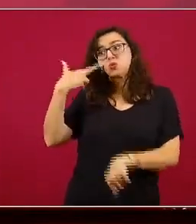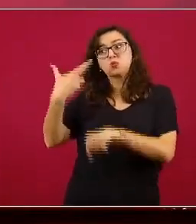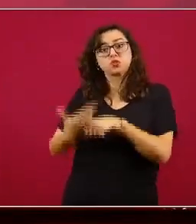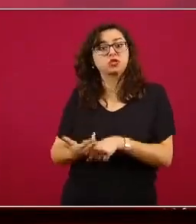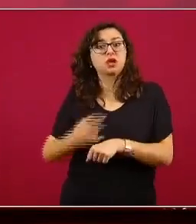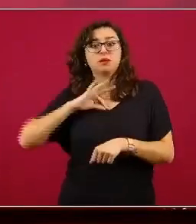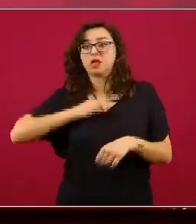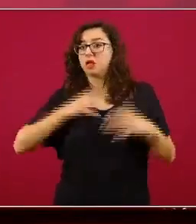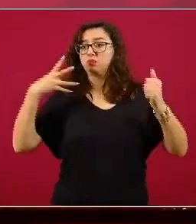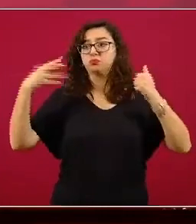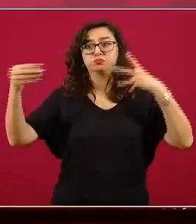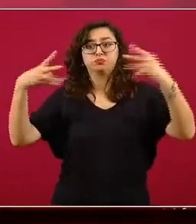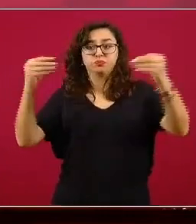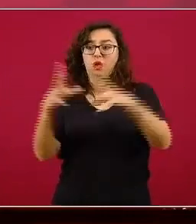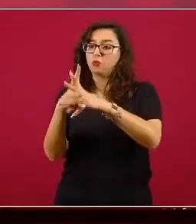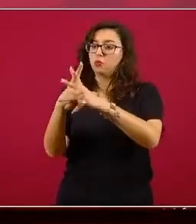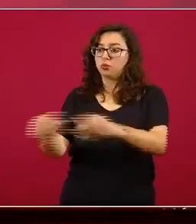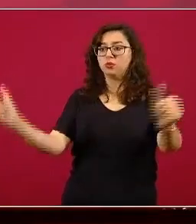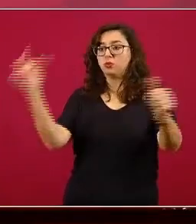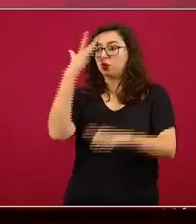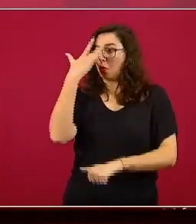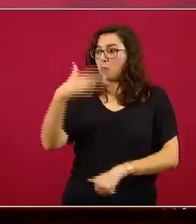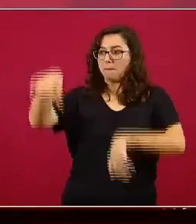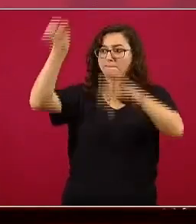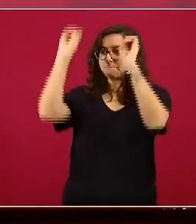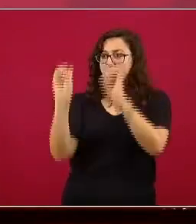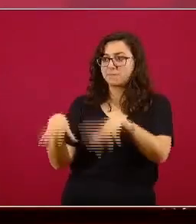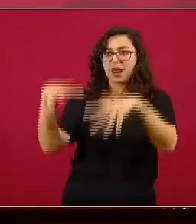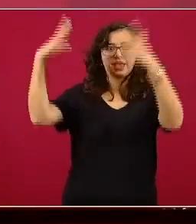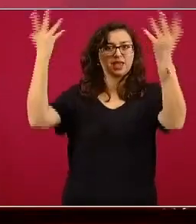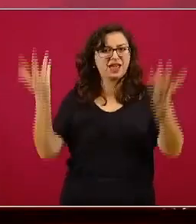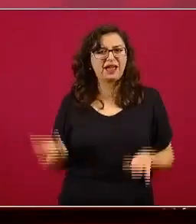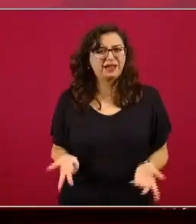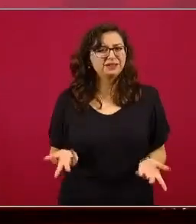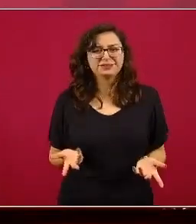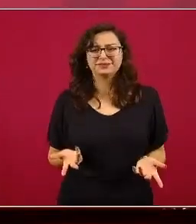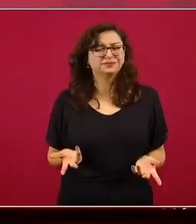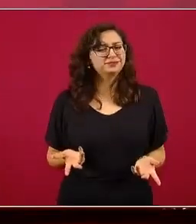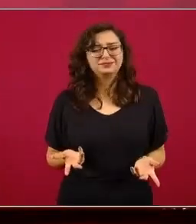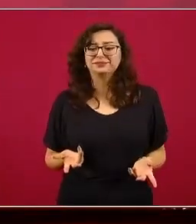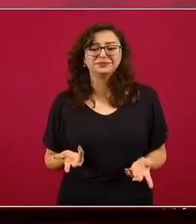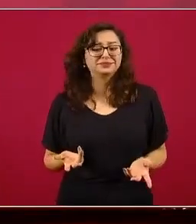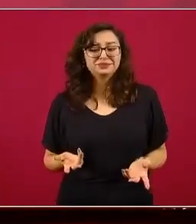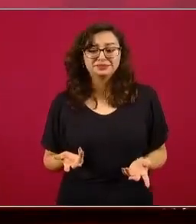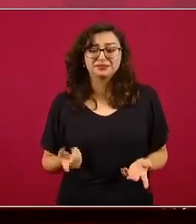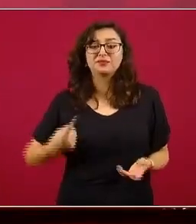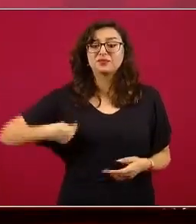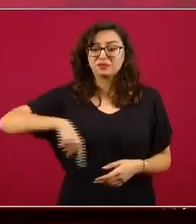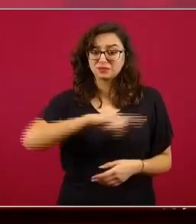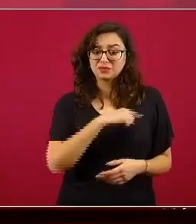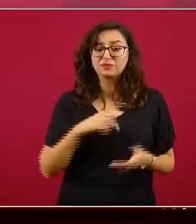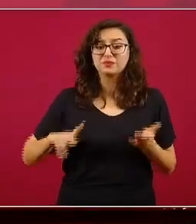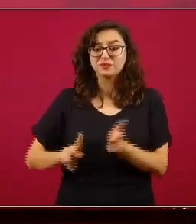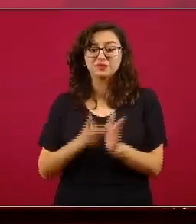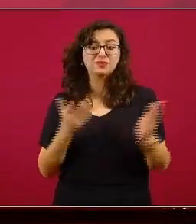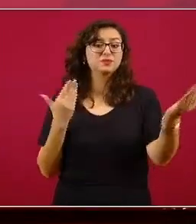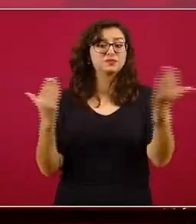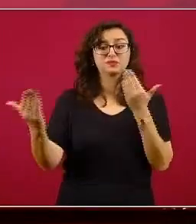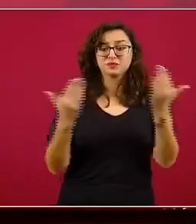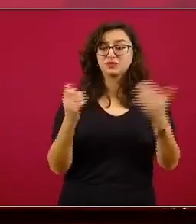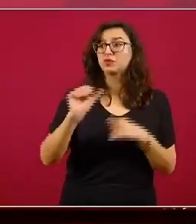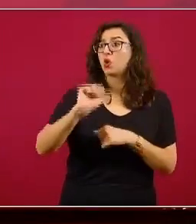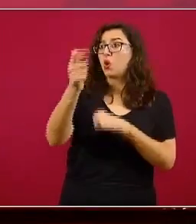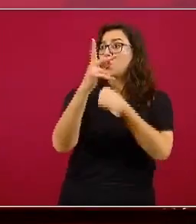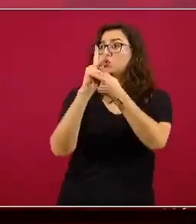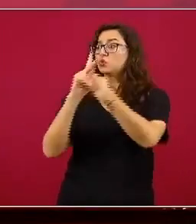la epidemia. Por eso hemos puesto en innumerables ocasiones las comparaciones con otros países. Más